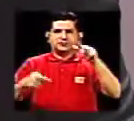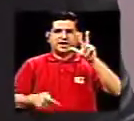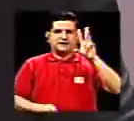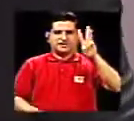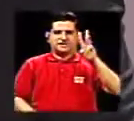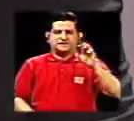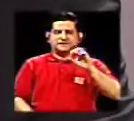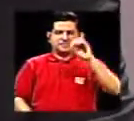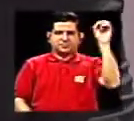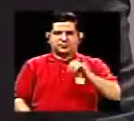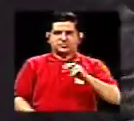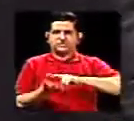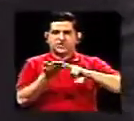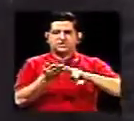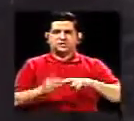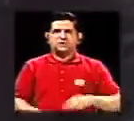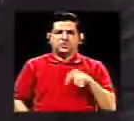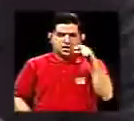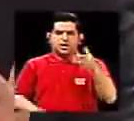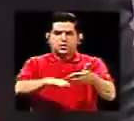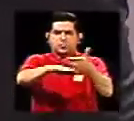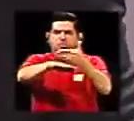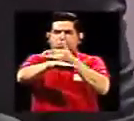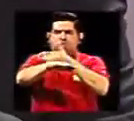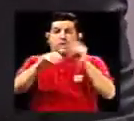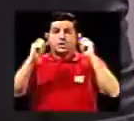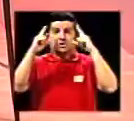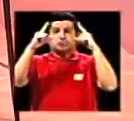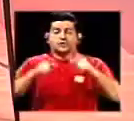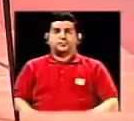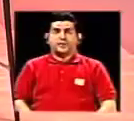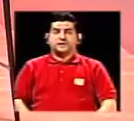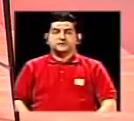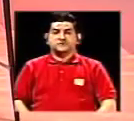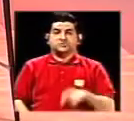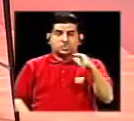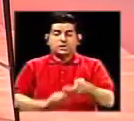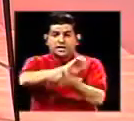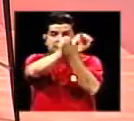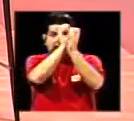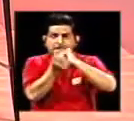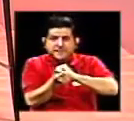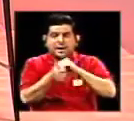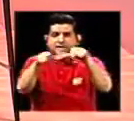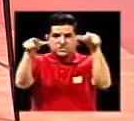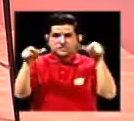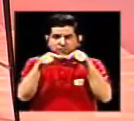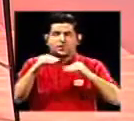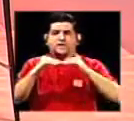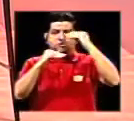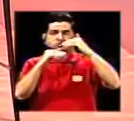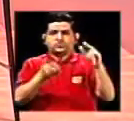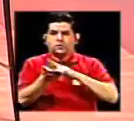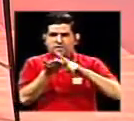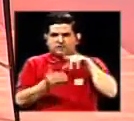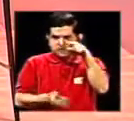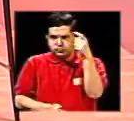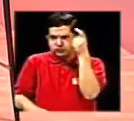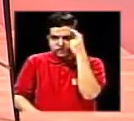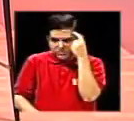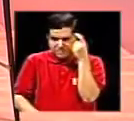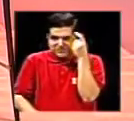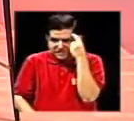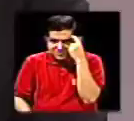36% de Liberación, y fue subiendo hasta que dio la sorpresa y se colocó incluso por encima de Liberación Nacional. ¿Usted alguna vez